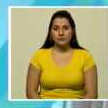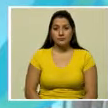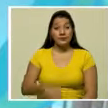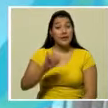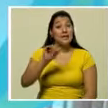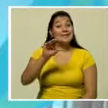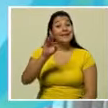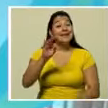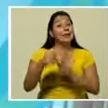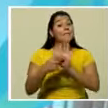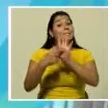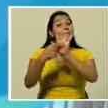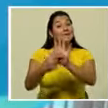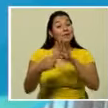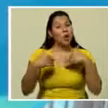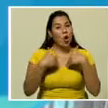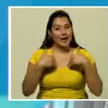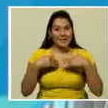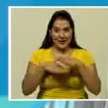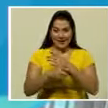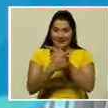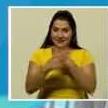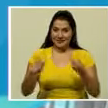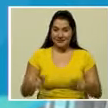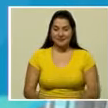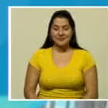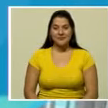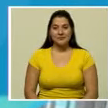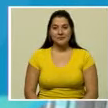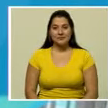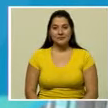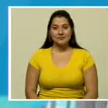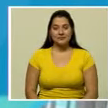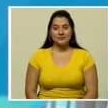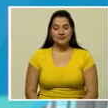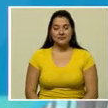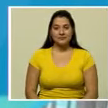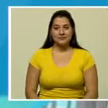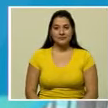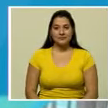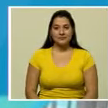el ICT le presentó la sección Animales en Libertad.